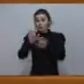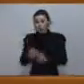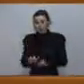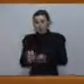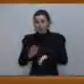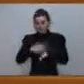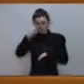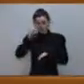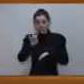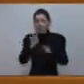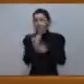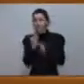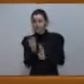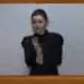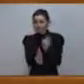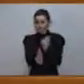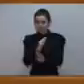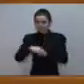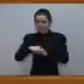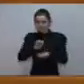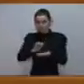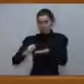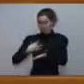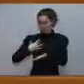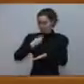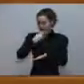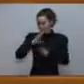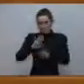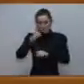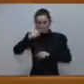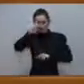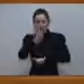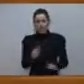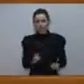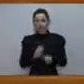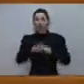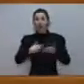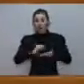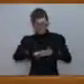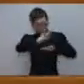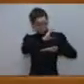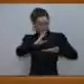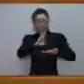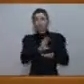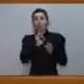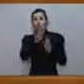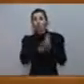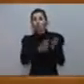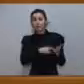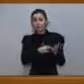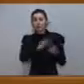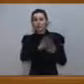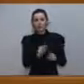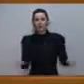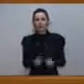situación fuera poco rocambolesca, el Principado obliga a Traxatec en las condiciones técnicas exigidas para realizar la